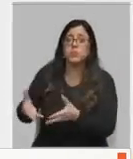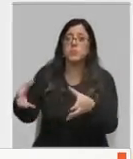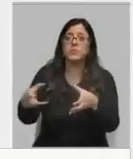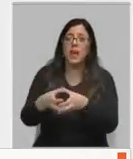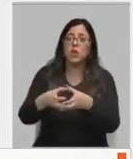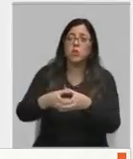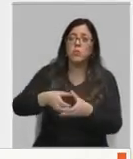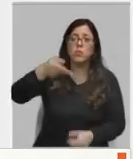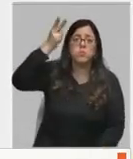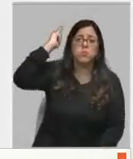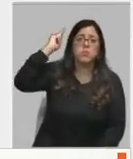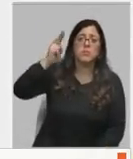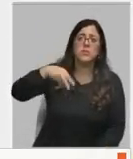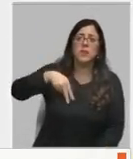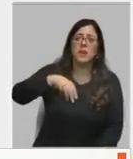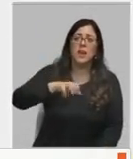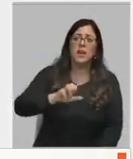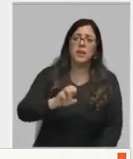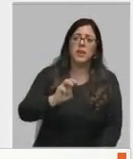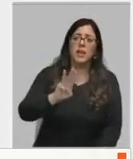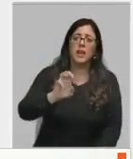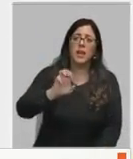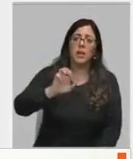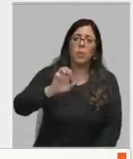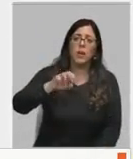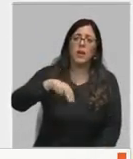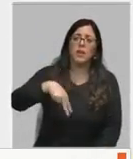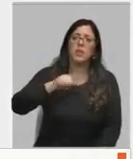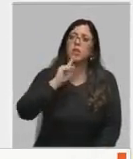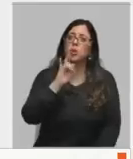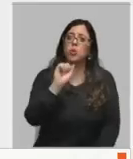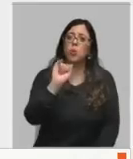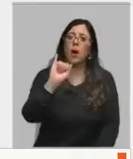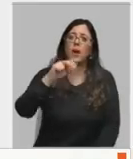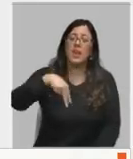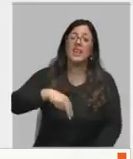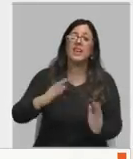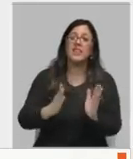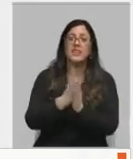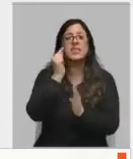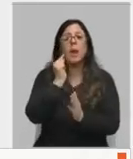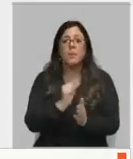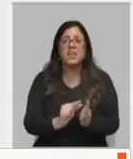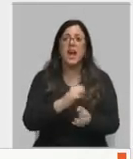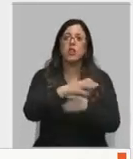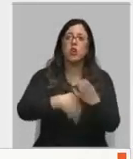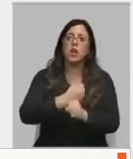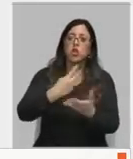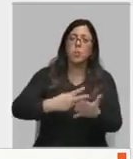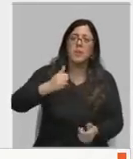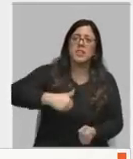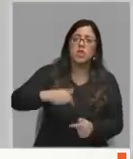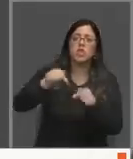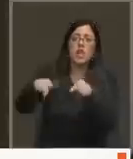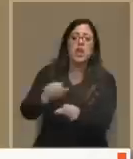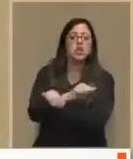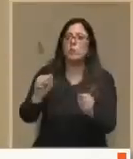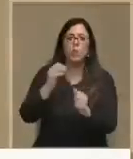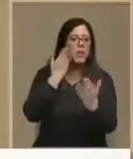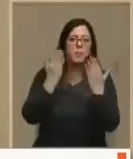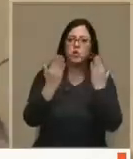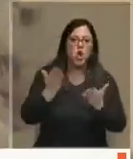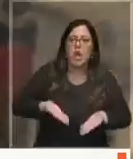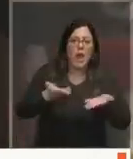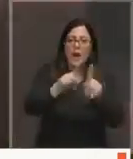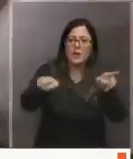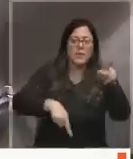Indígena Nehuentuaín de San Bernardo desde 2016, situación que dificulta e imposibilita una eventual donación.